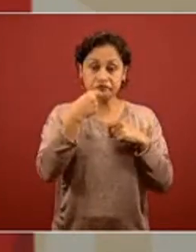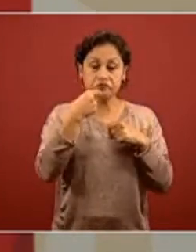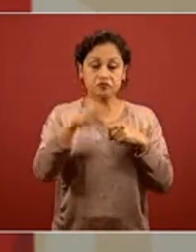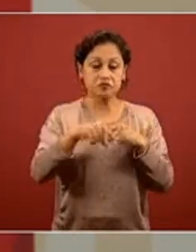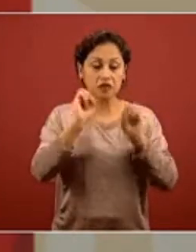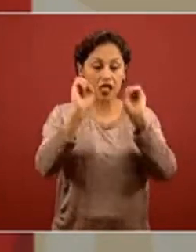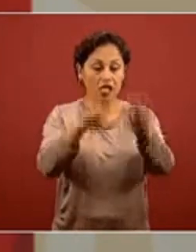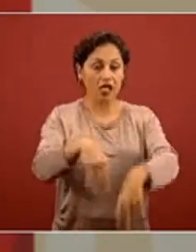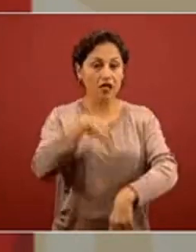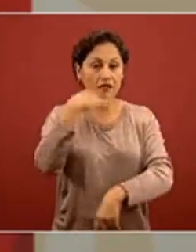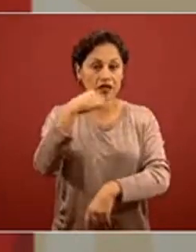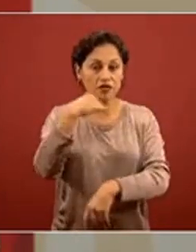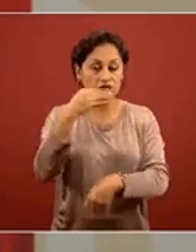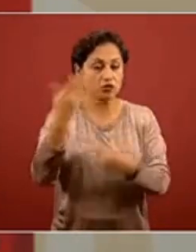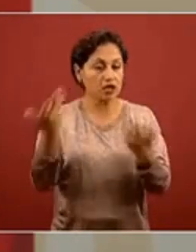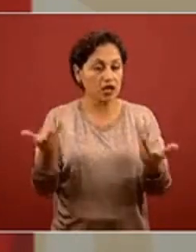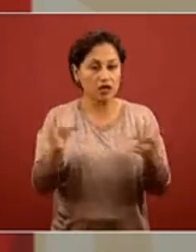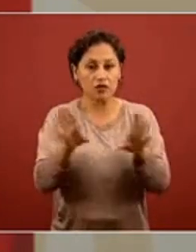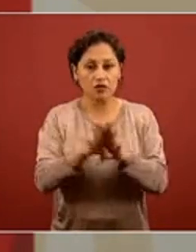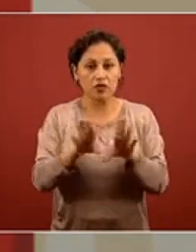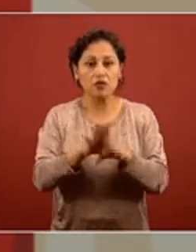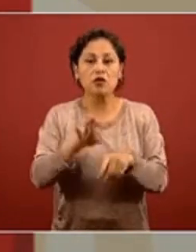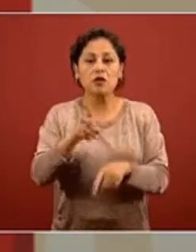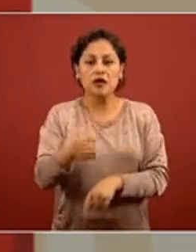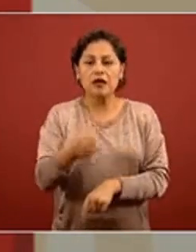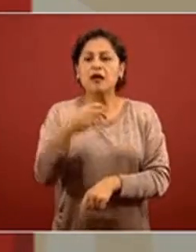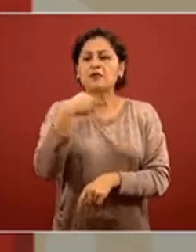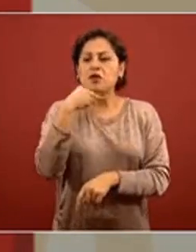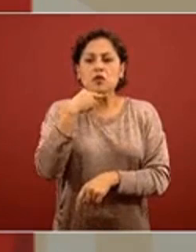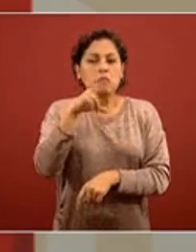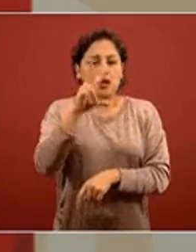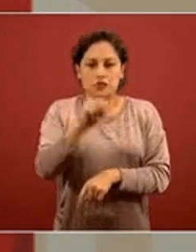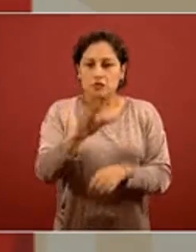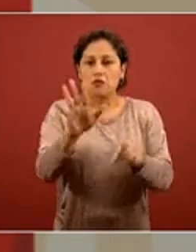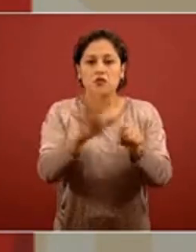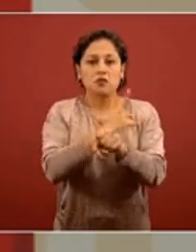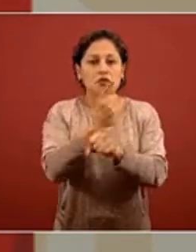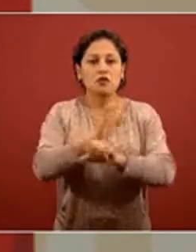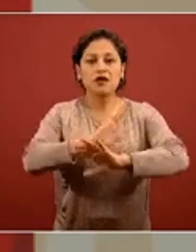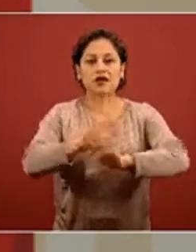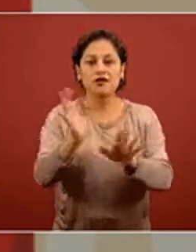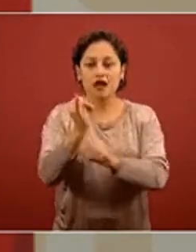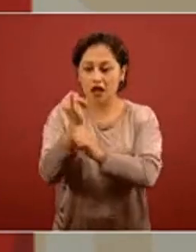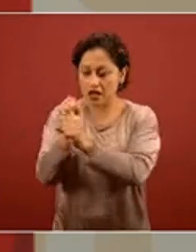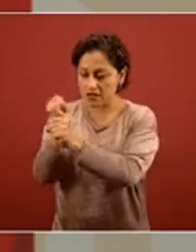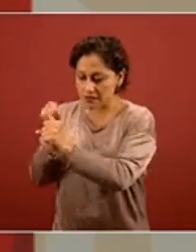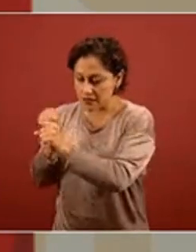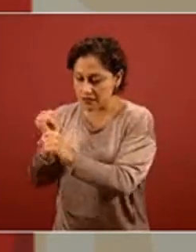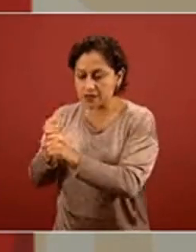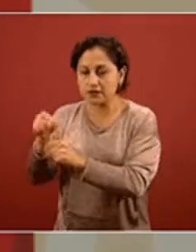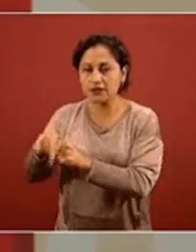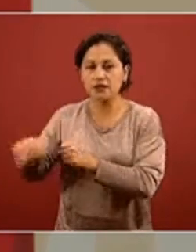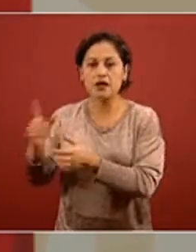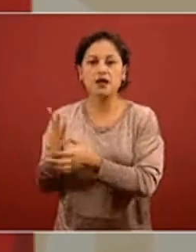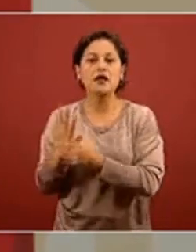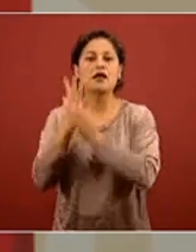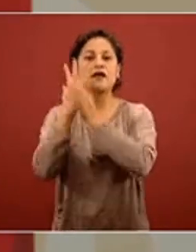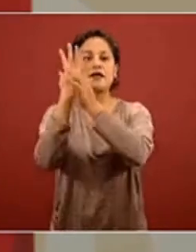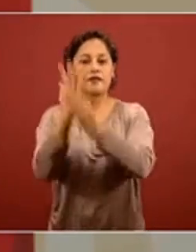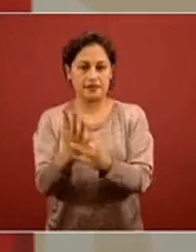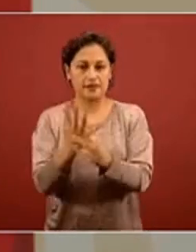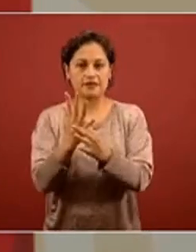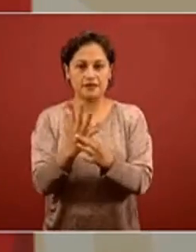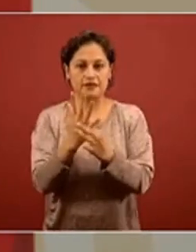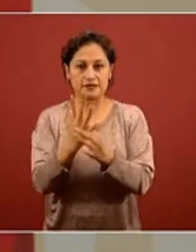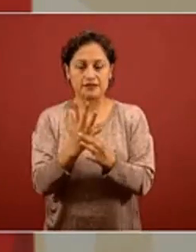porque como hemos comentado, la evidencia sugiere que la eficiencia de los contagios es mucho menor a través